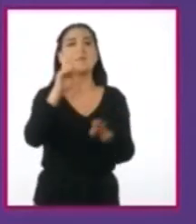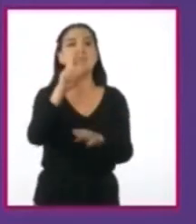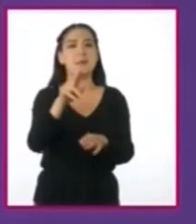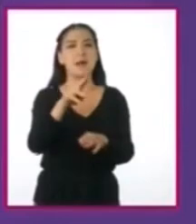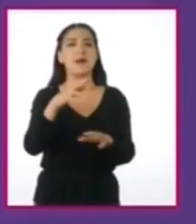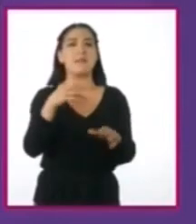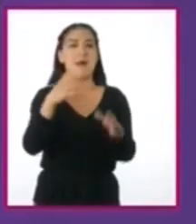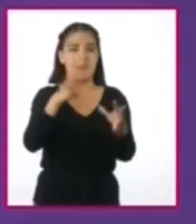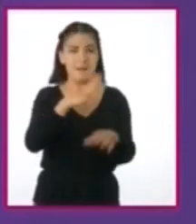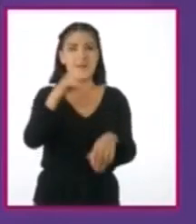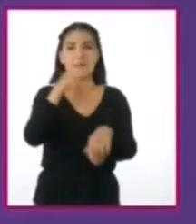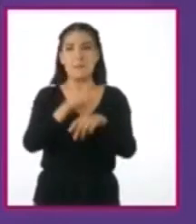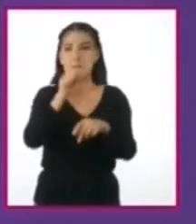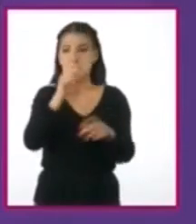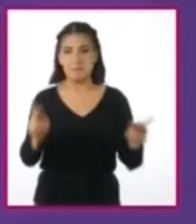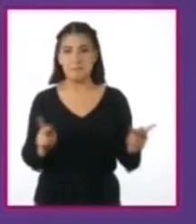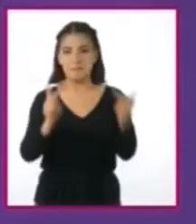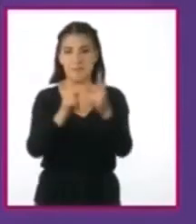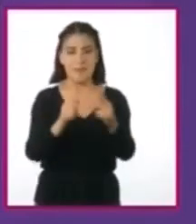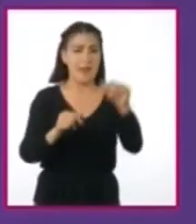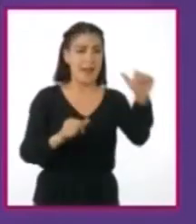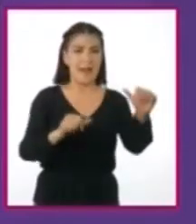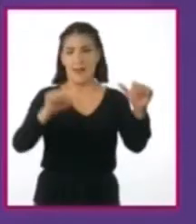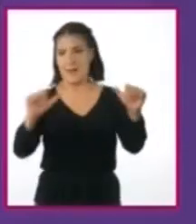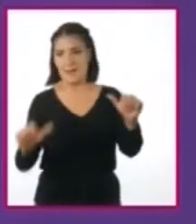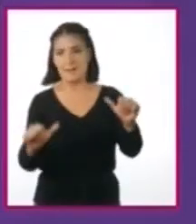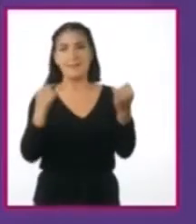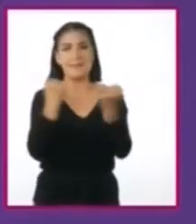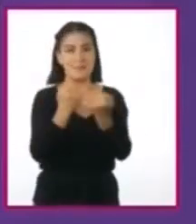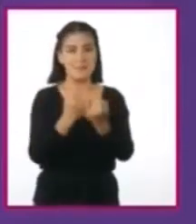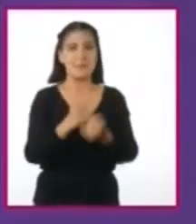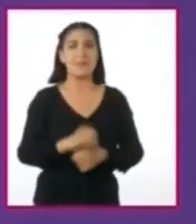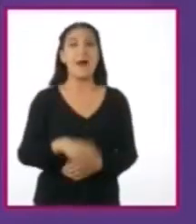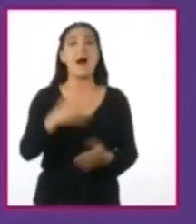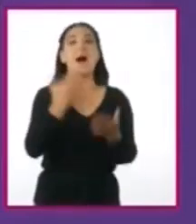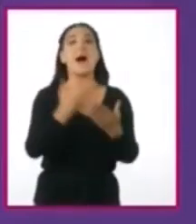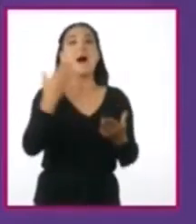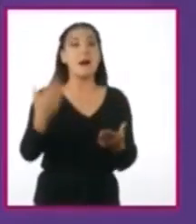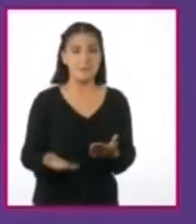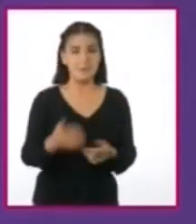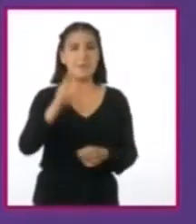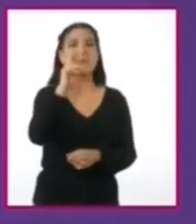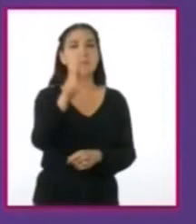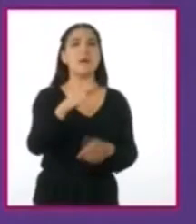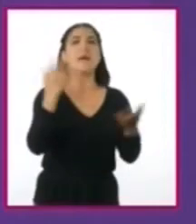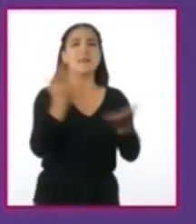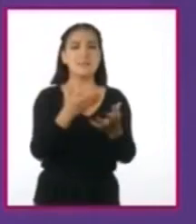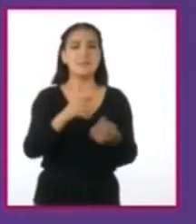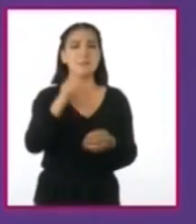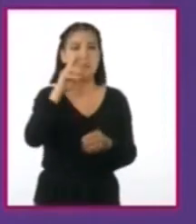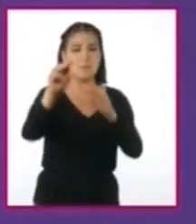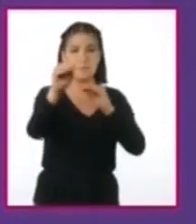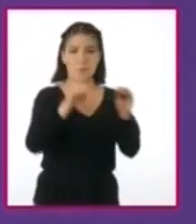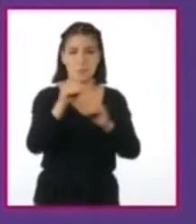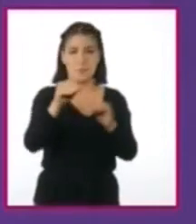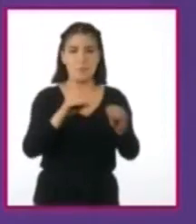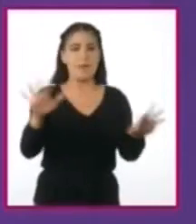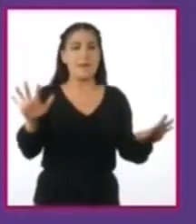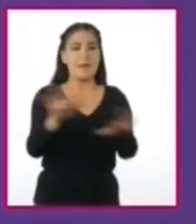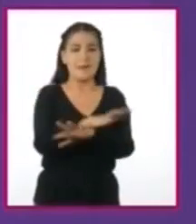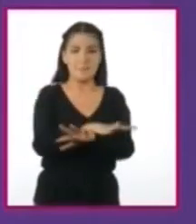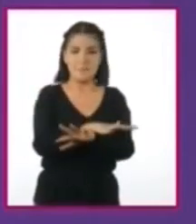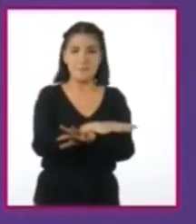que obtuvimos con los lados A. Ahora, lo que voy a hacer es mover uno de los lados del